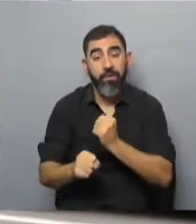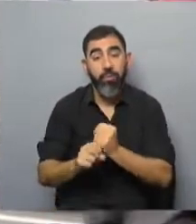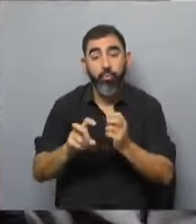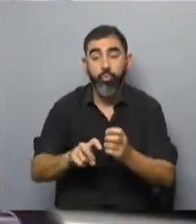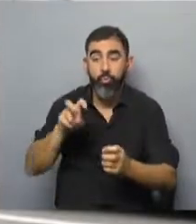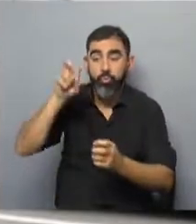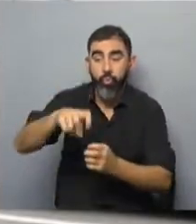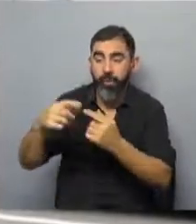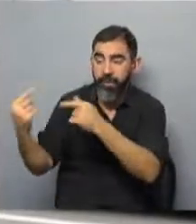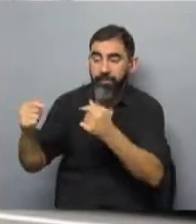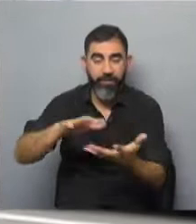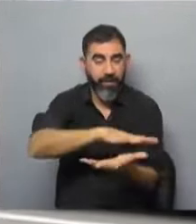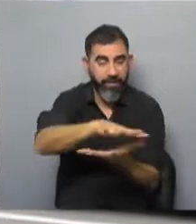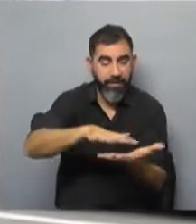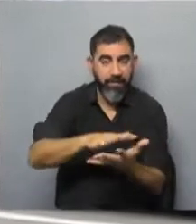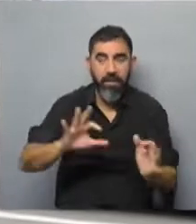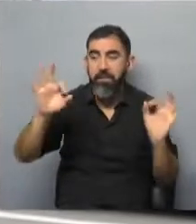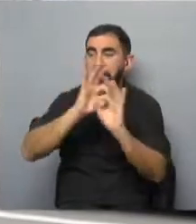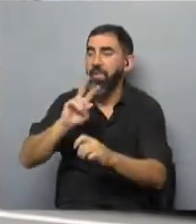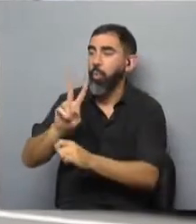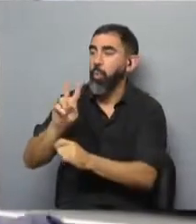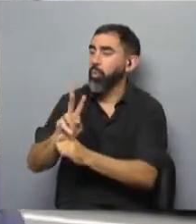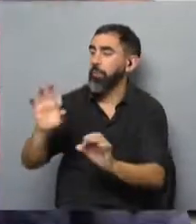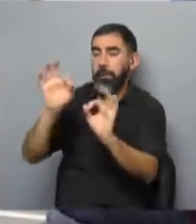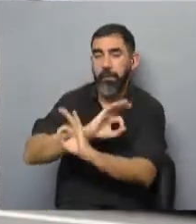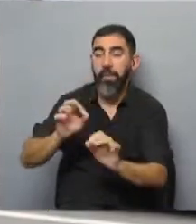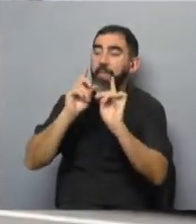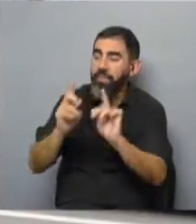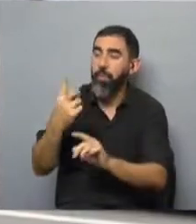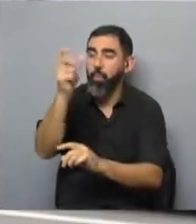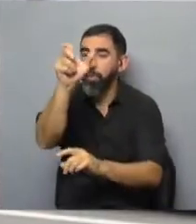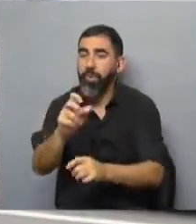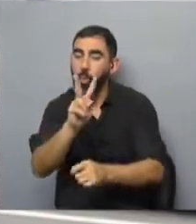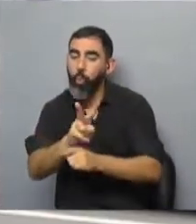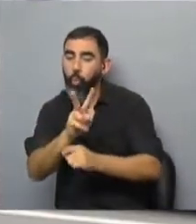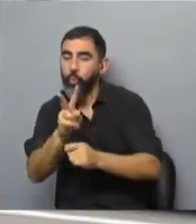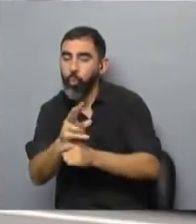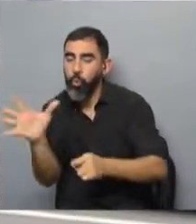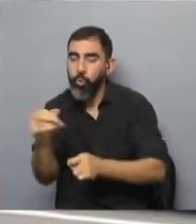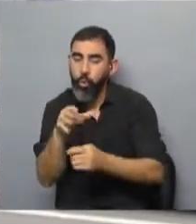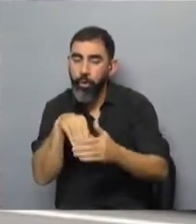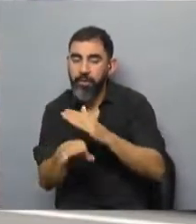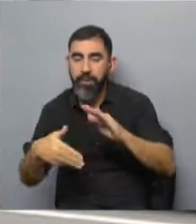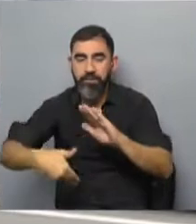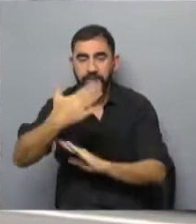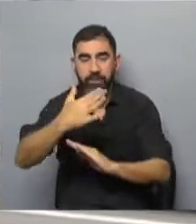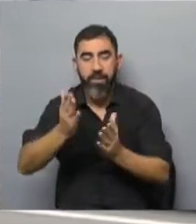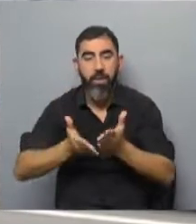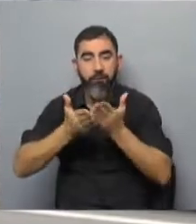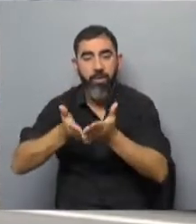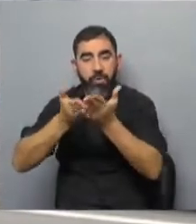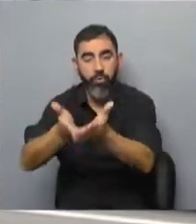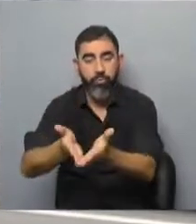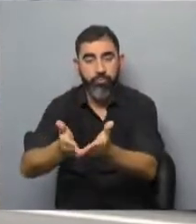por otro lugar, y además no había nadie controlando eso, que tiene que haber una persona controlando todos los ingresos y los egresos a las